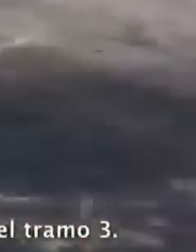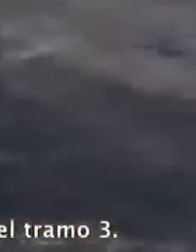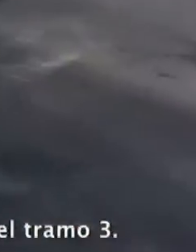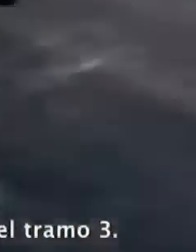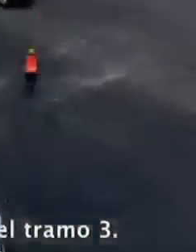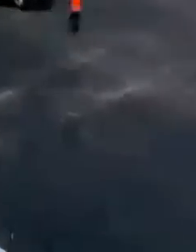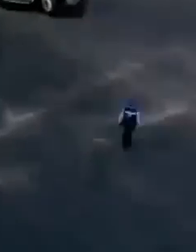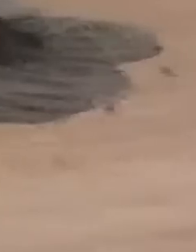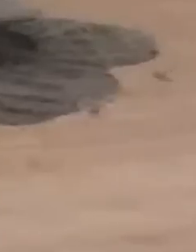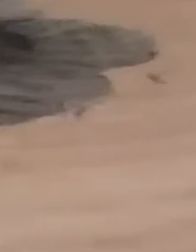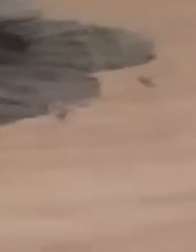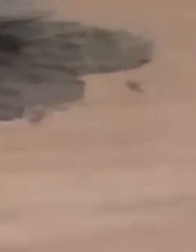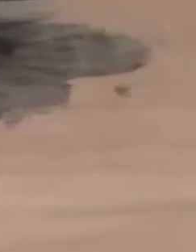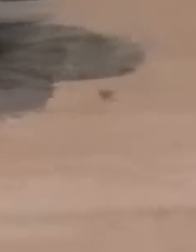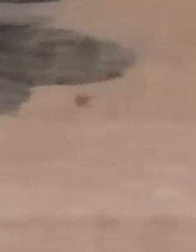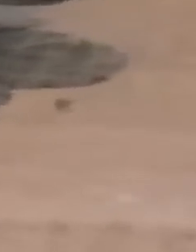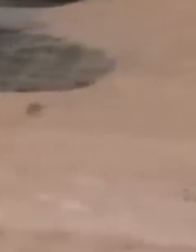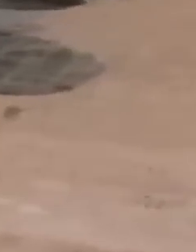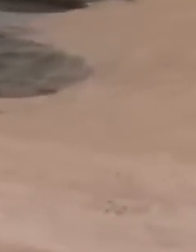el tramo 3.